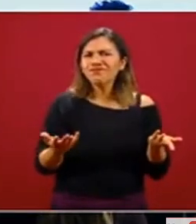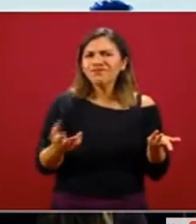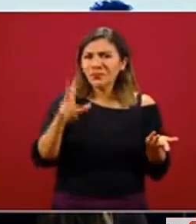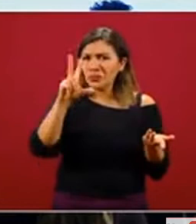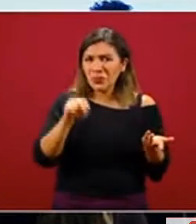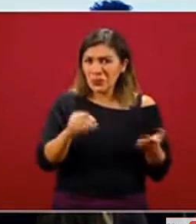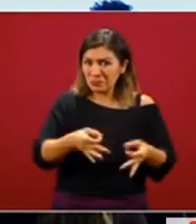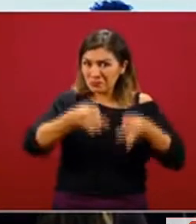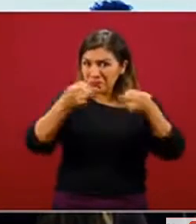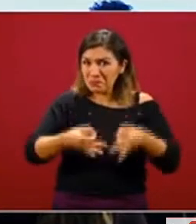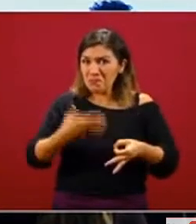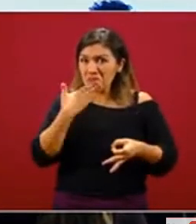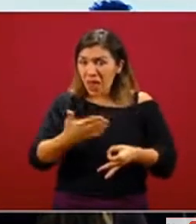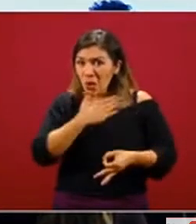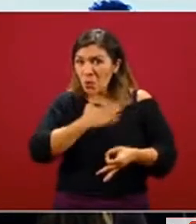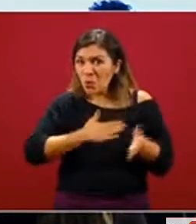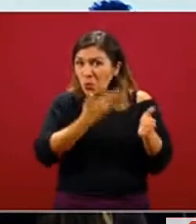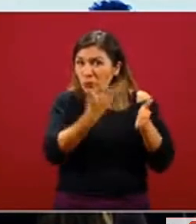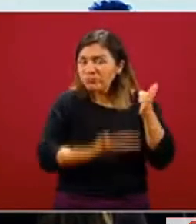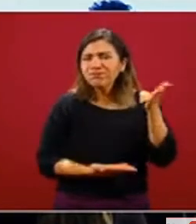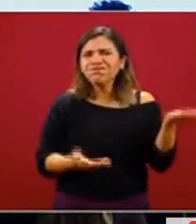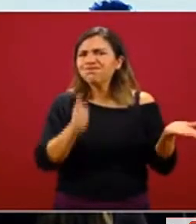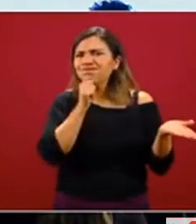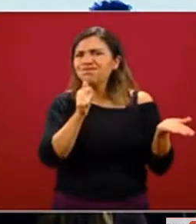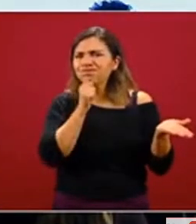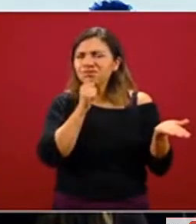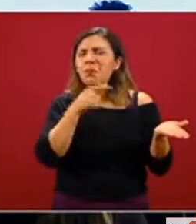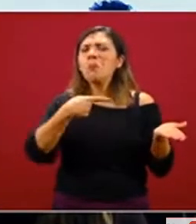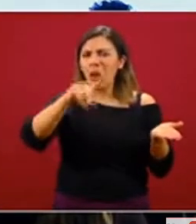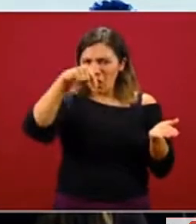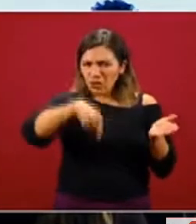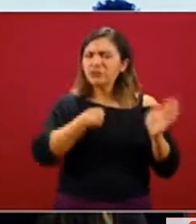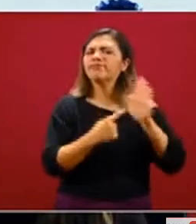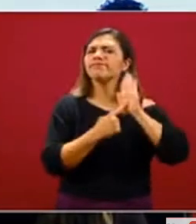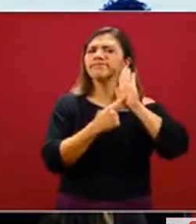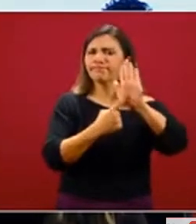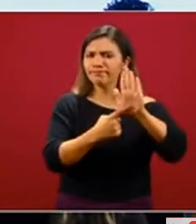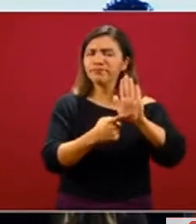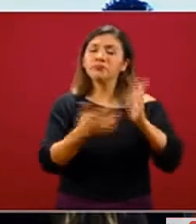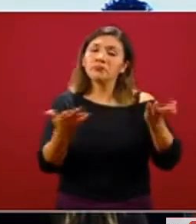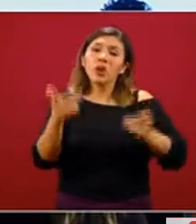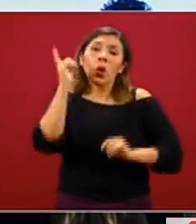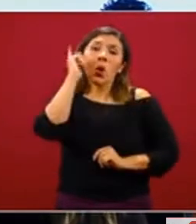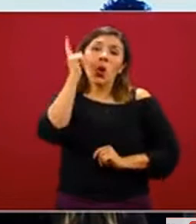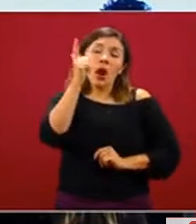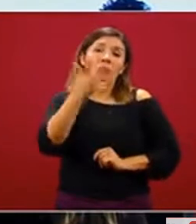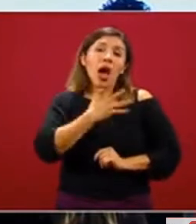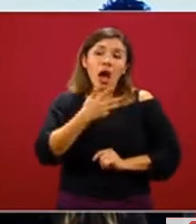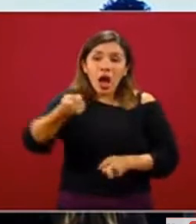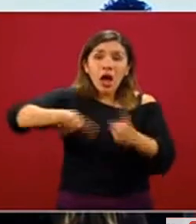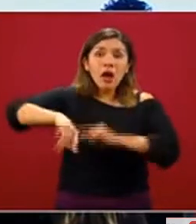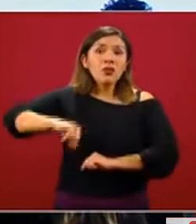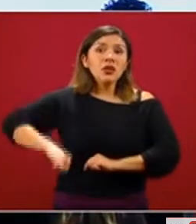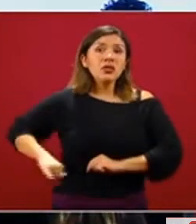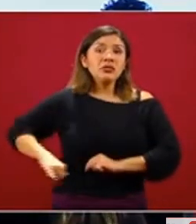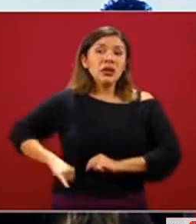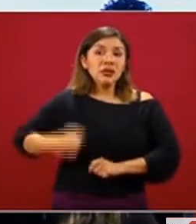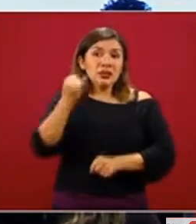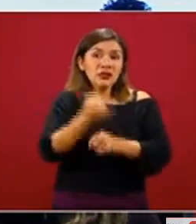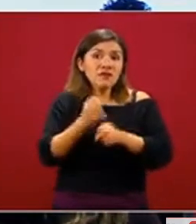está técnicamente justificada. Pero aquí lo presentamos con la esperanza de que haya interés en la